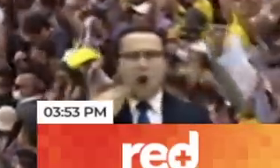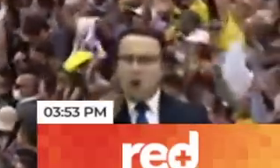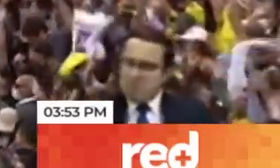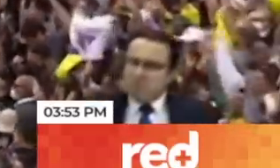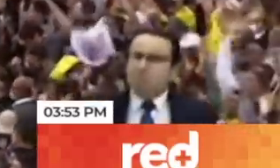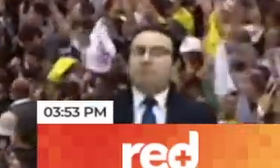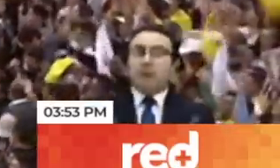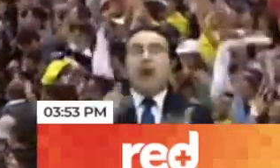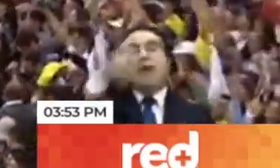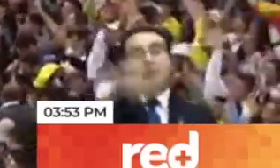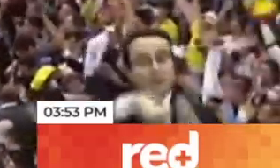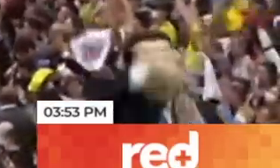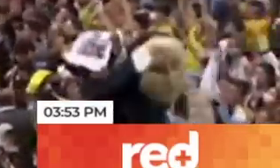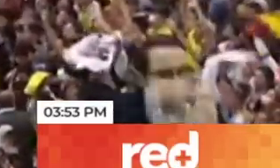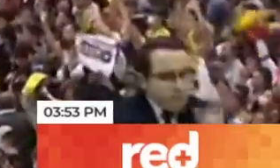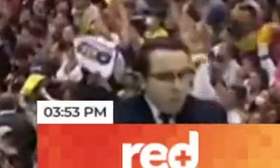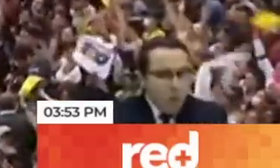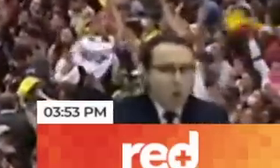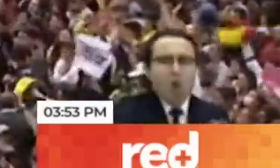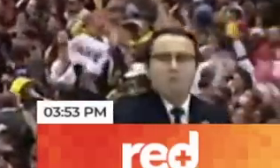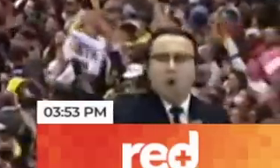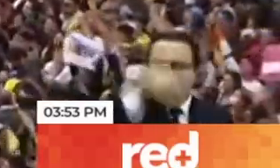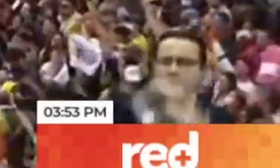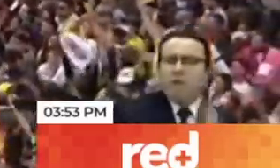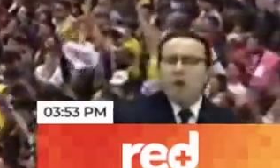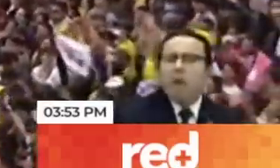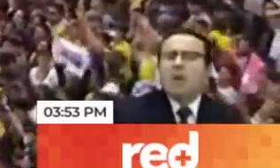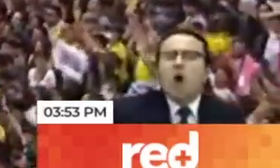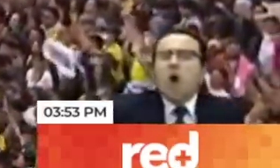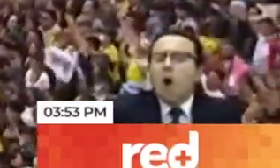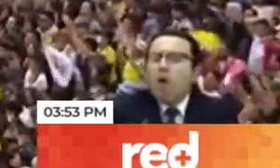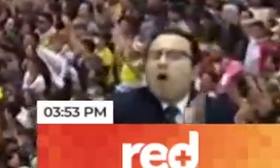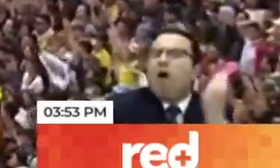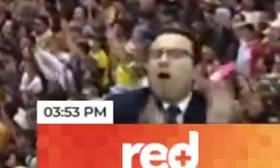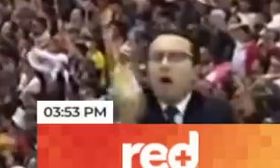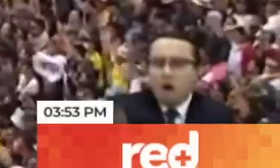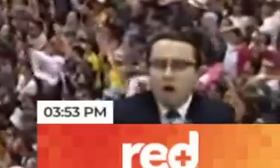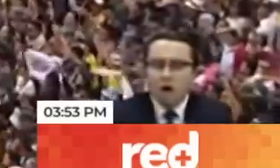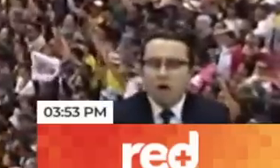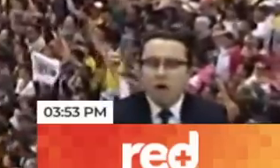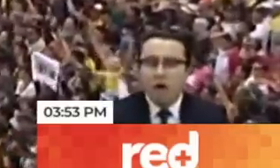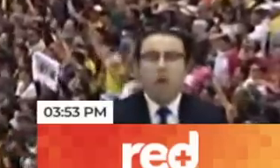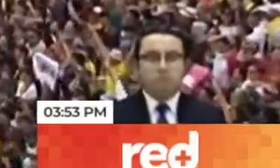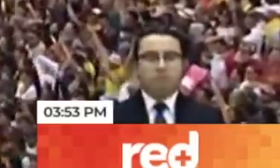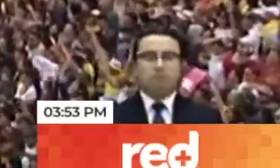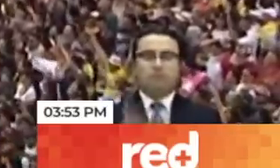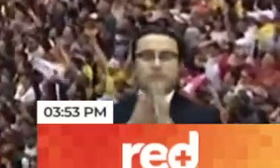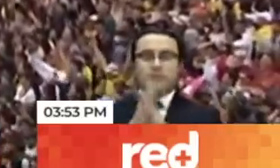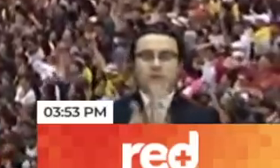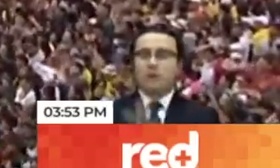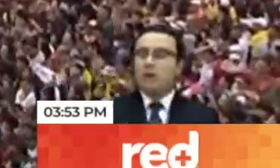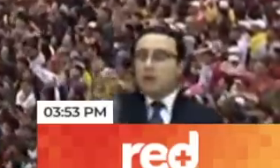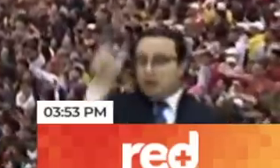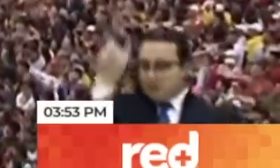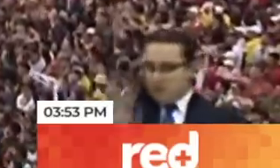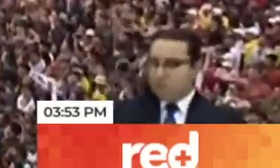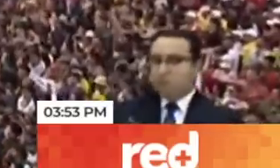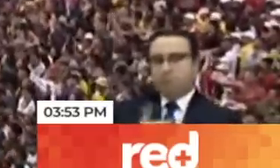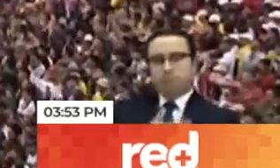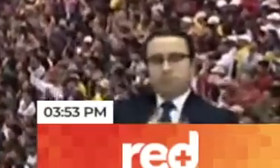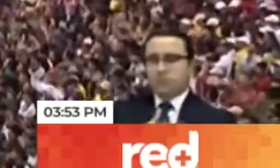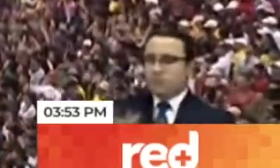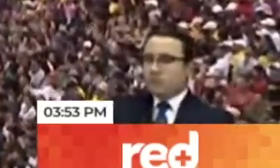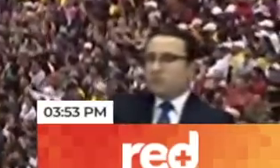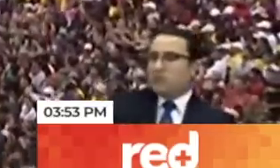haremos? El verdadero cambio lo ha dicho este ciudadano, hijo del pueblo.